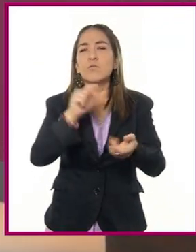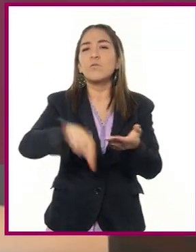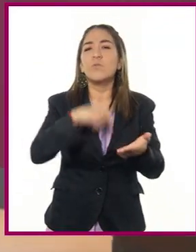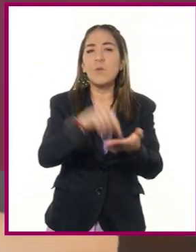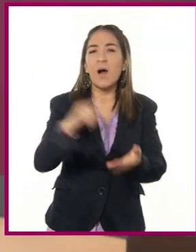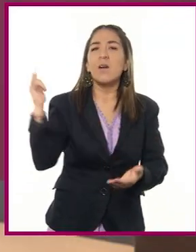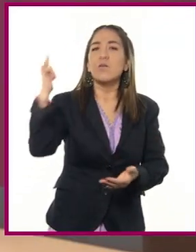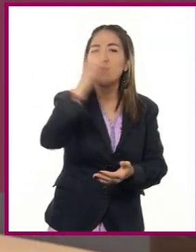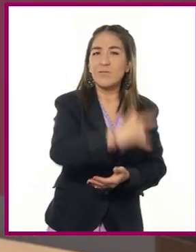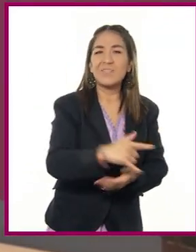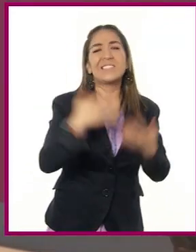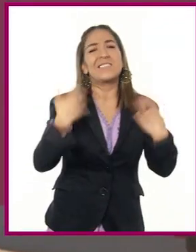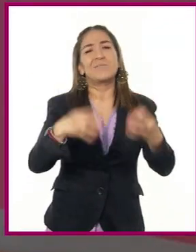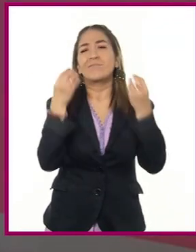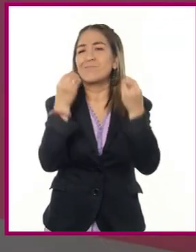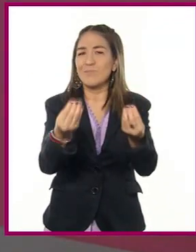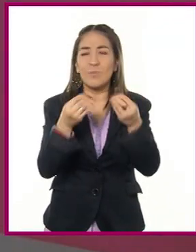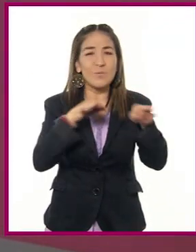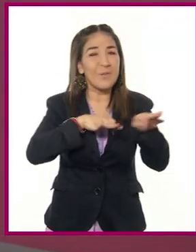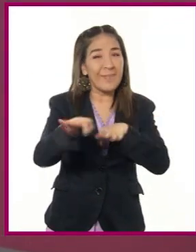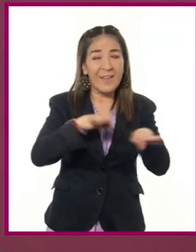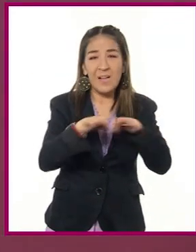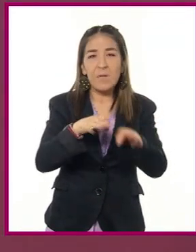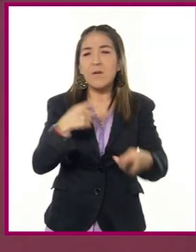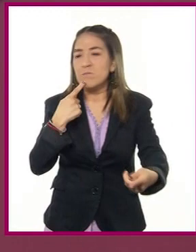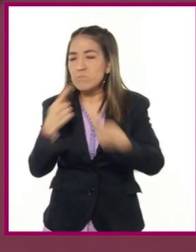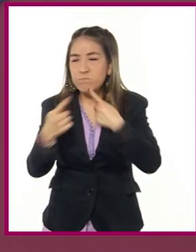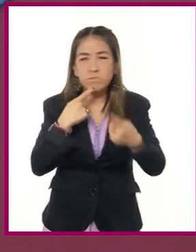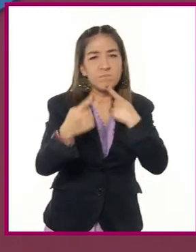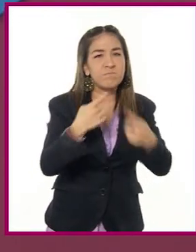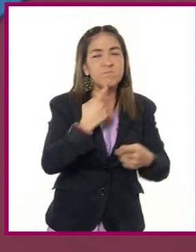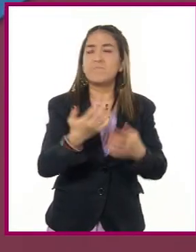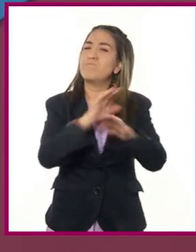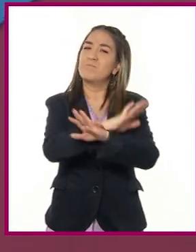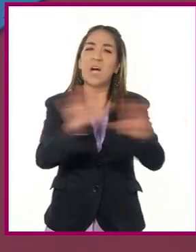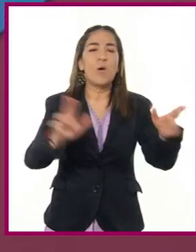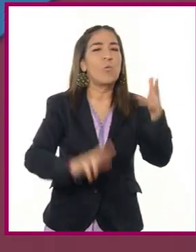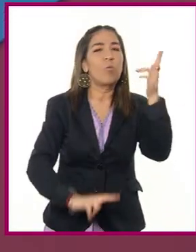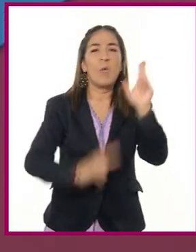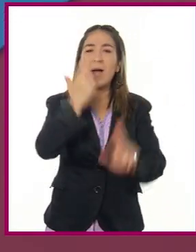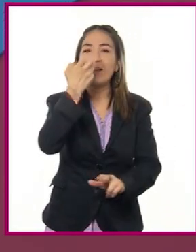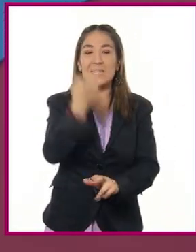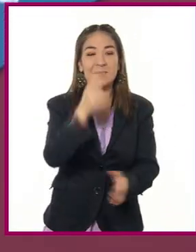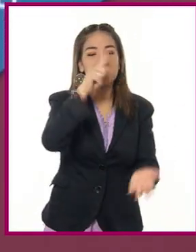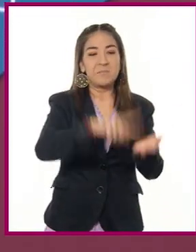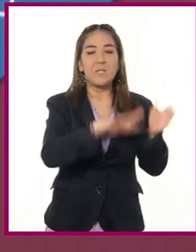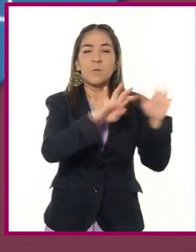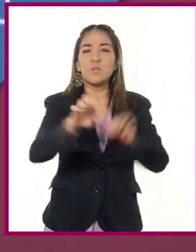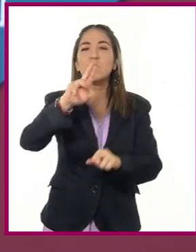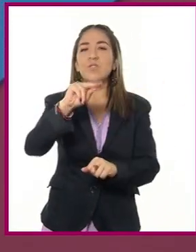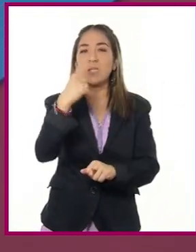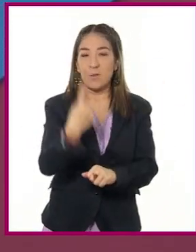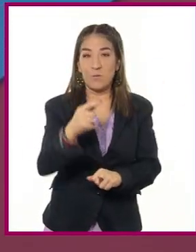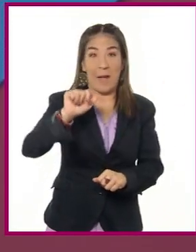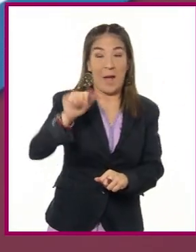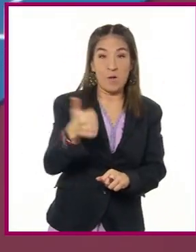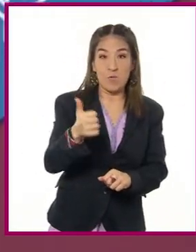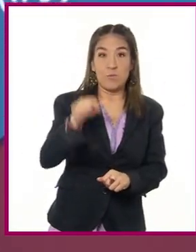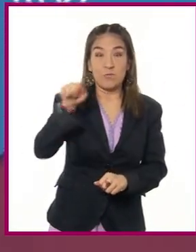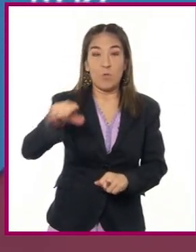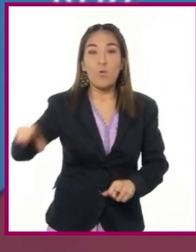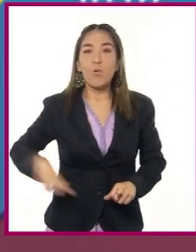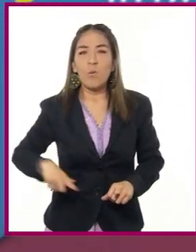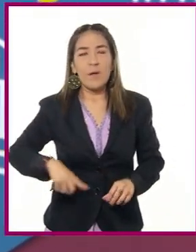aéreos, sobrecargados de trabajo, convocaron a una huelga en 1981. En agosto, el